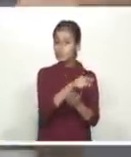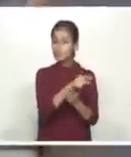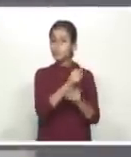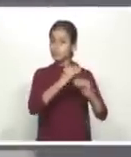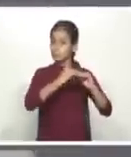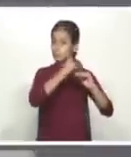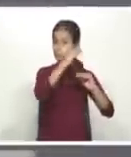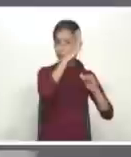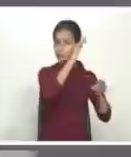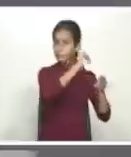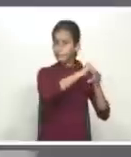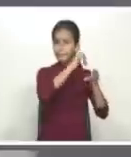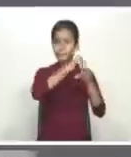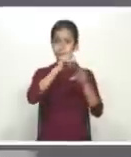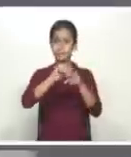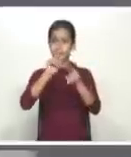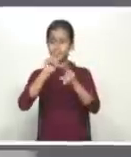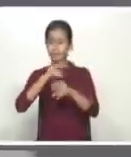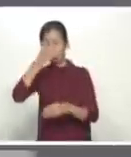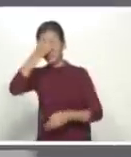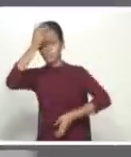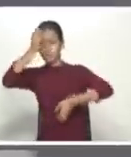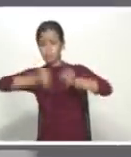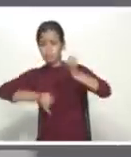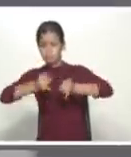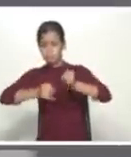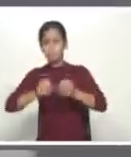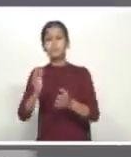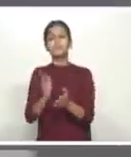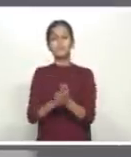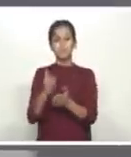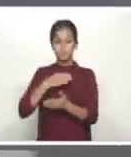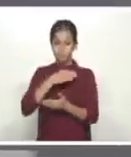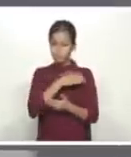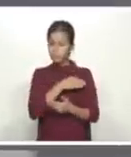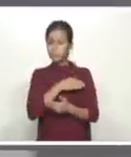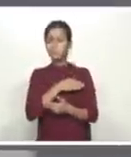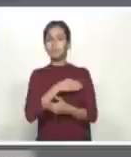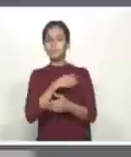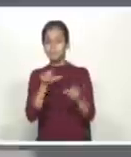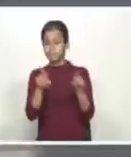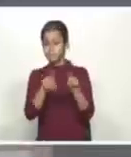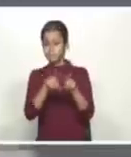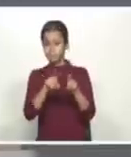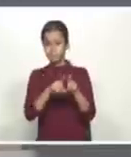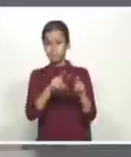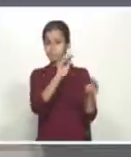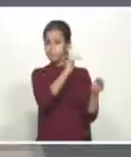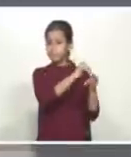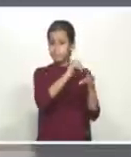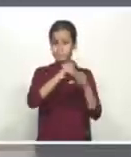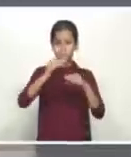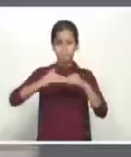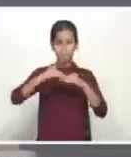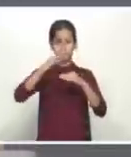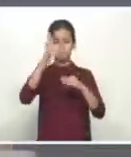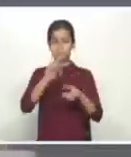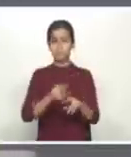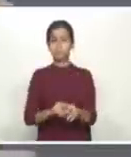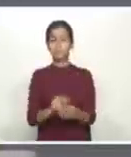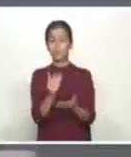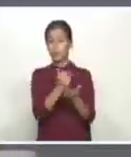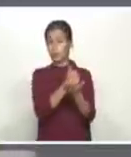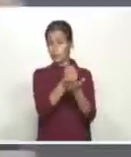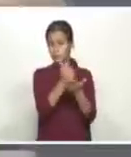en la Corte? El bipartidismo. ¿Quién tiene la mayoría en el Congreso, en las instituciones? El bipartidismo. Entonces, ¿quién tiene el poder? No es Xiomara. Xiomara